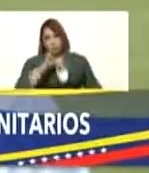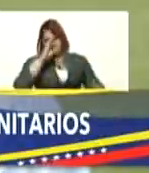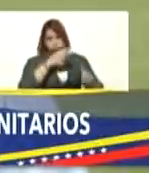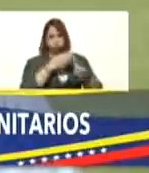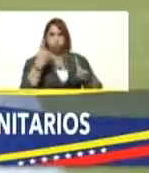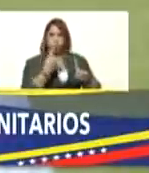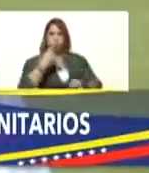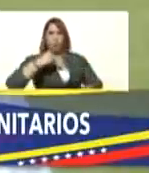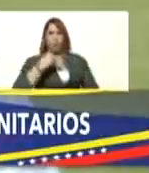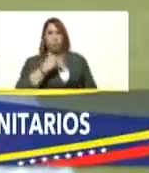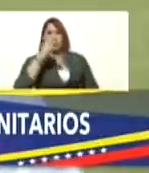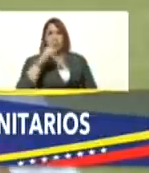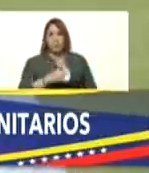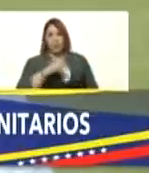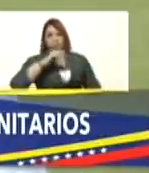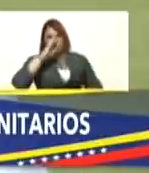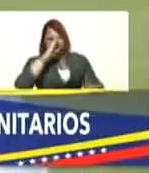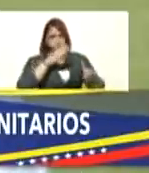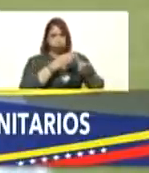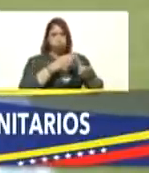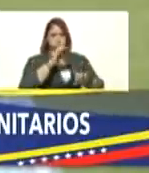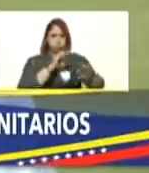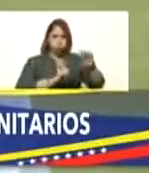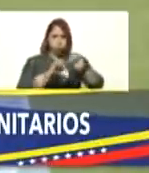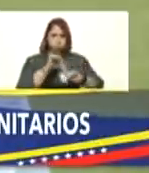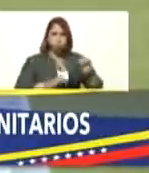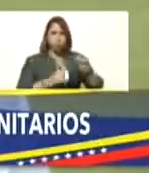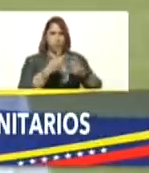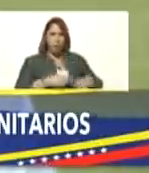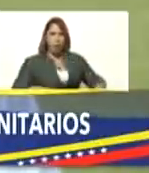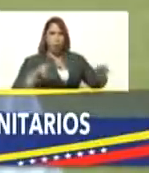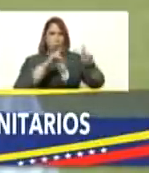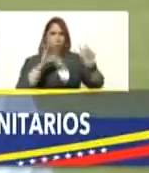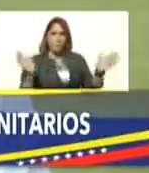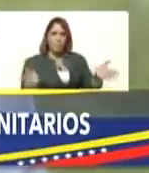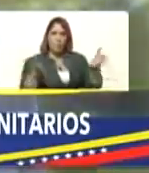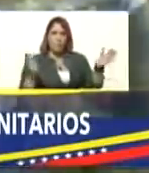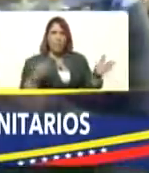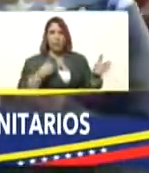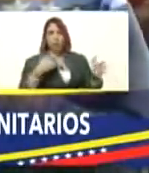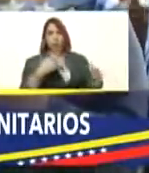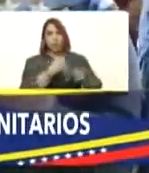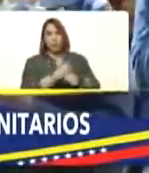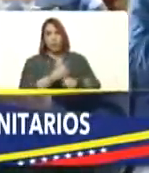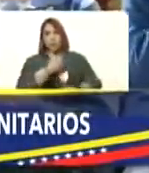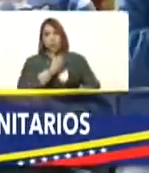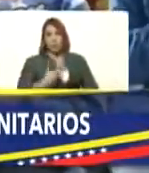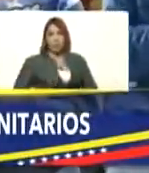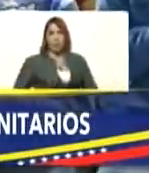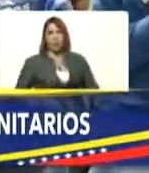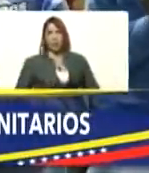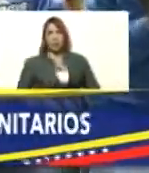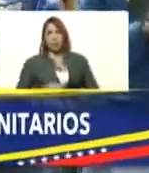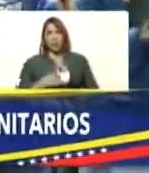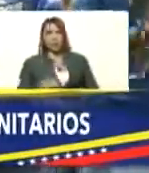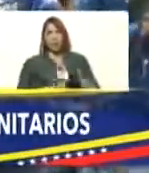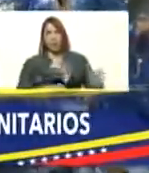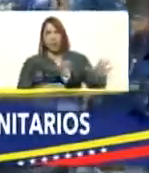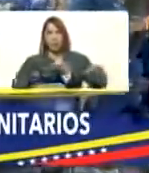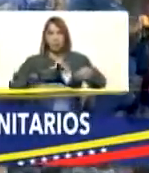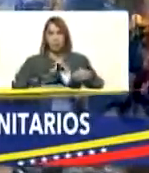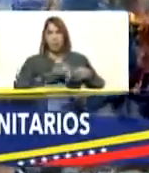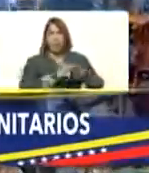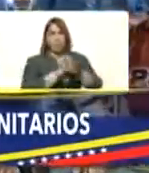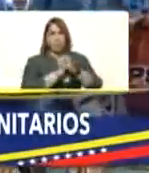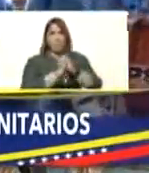solo policial, sino es un enfoque preventivo, es un enfoque de valores. Yo creo, presidente, que este camino que está